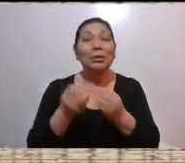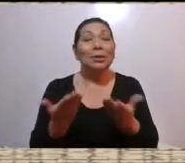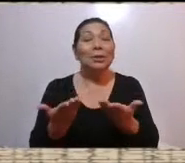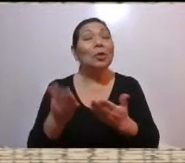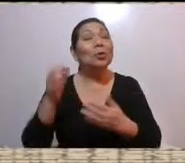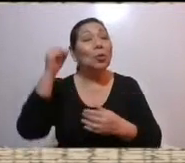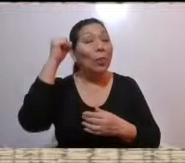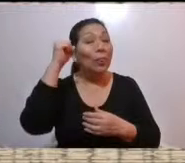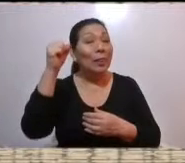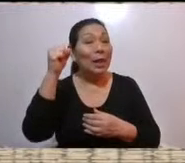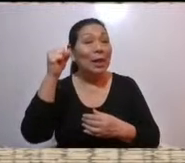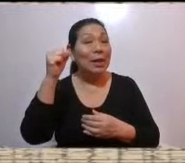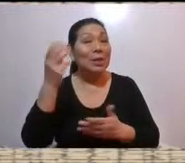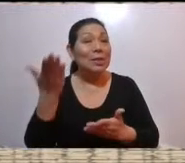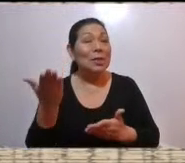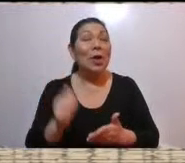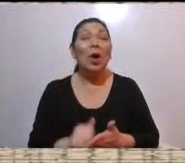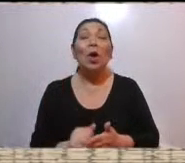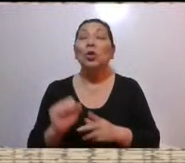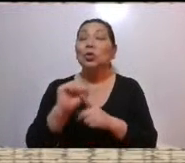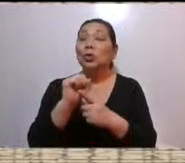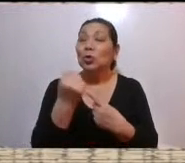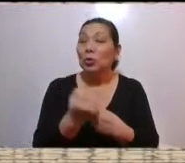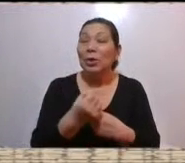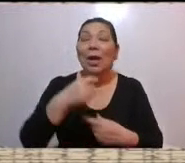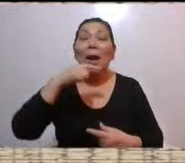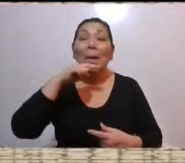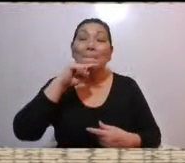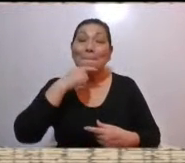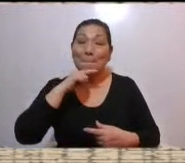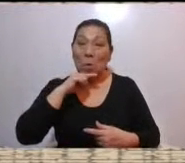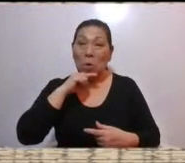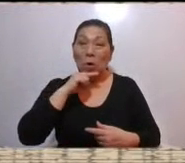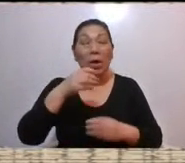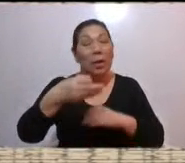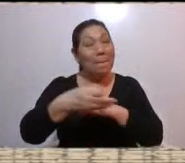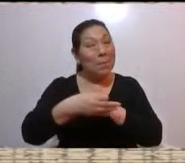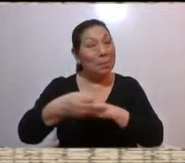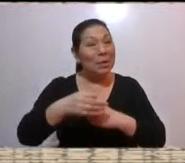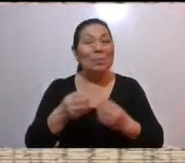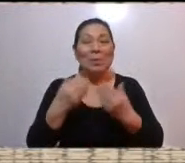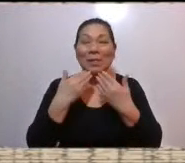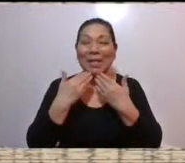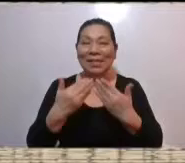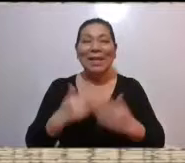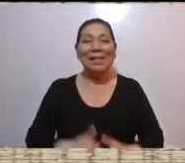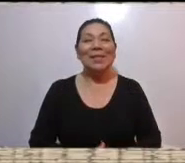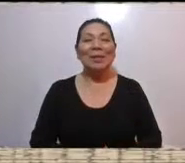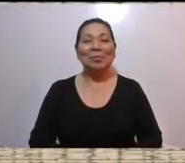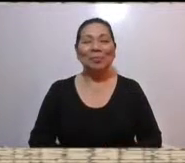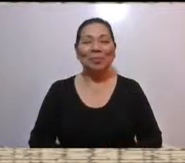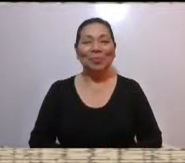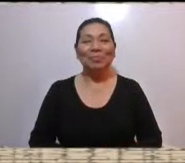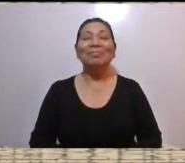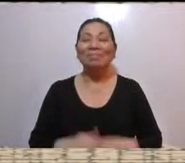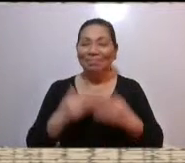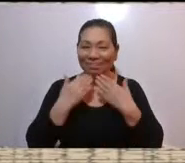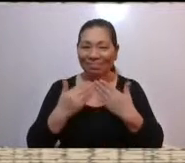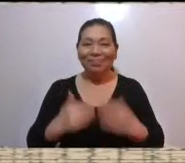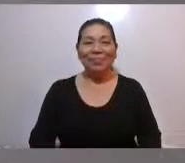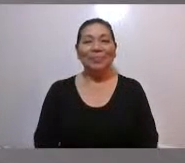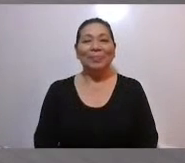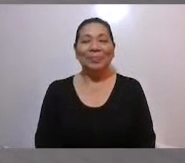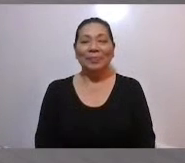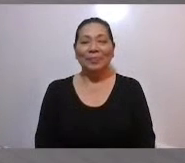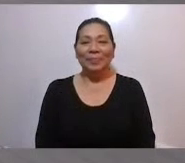proteger y garantizar los derechos sociales de las mujeres de zonas rurales. Muchas gracias.